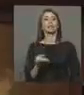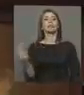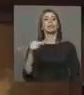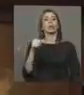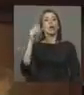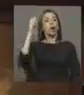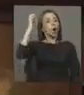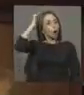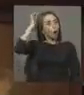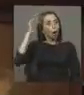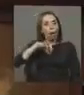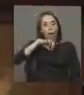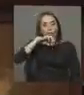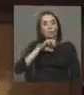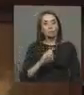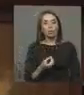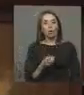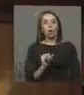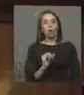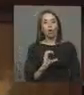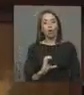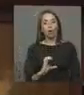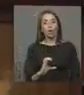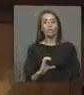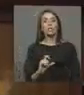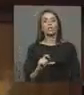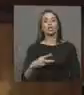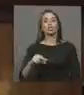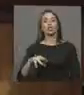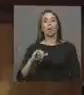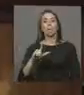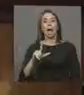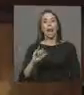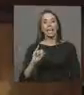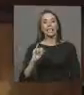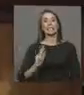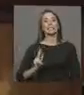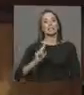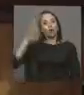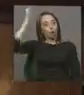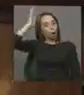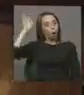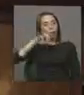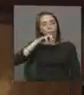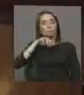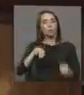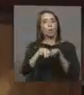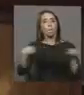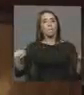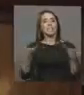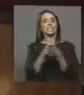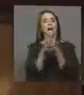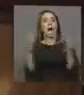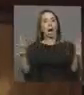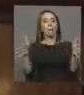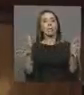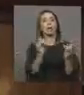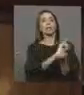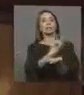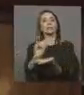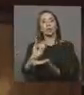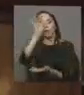del obispo don Alejandro Goich y don Fernando Chomalí, obispo. La mesa ampliada de las entidades